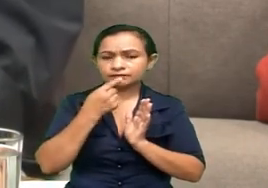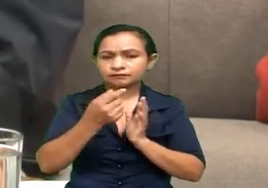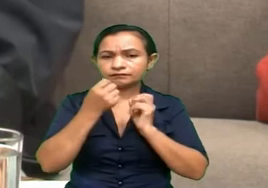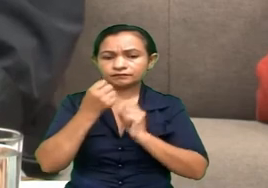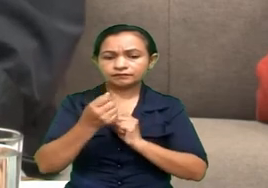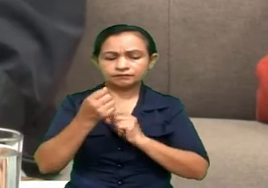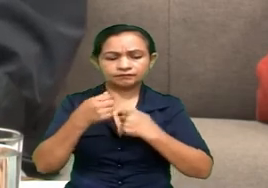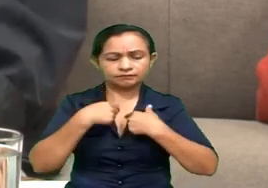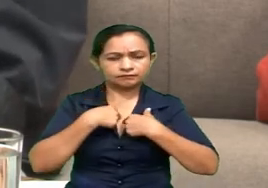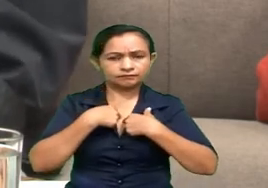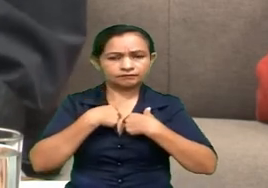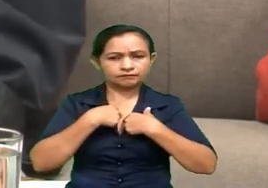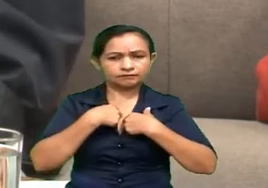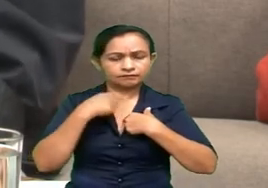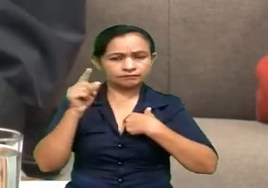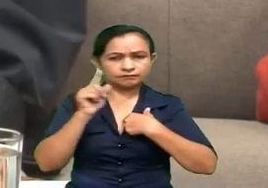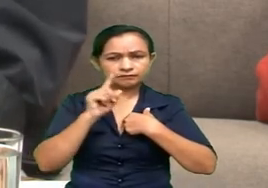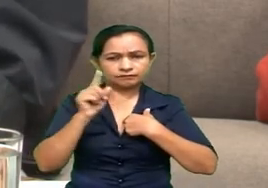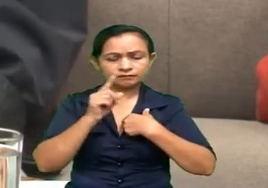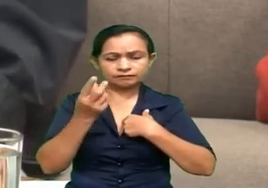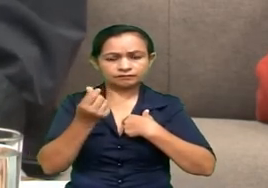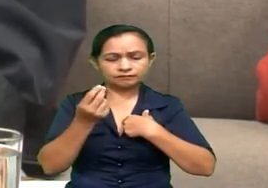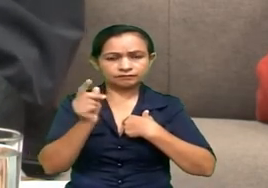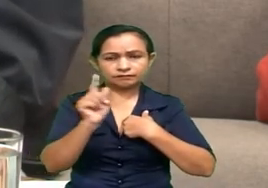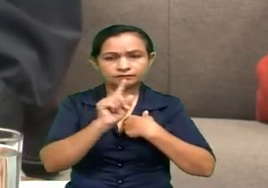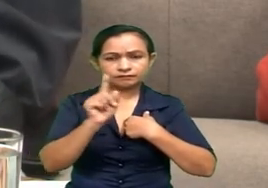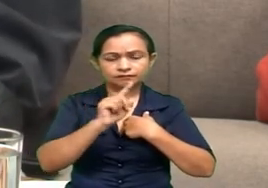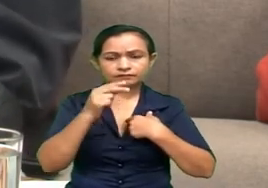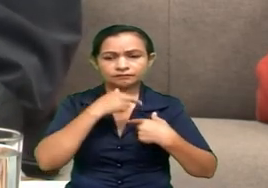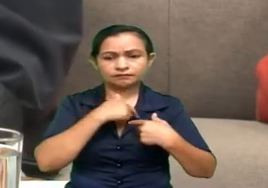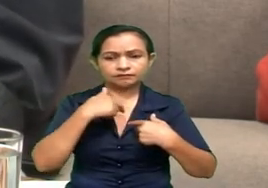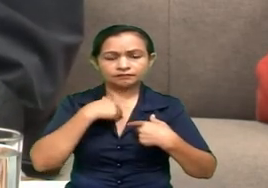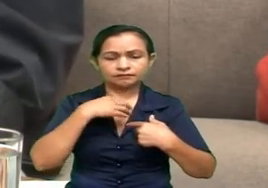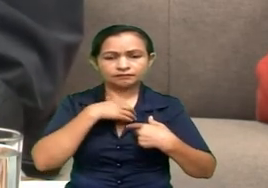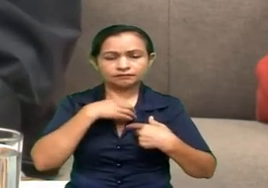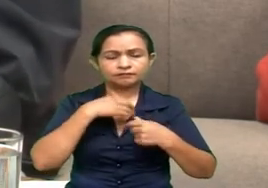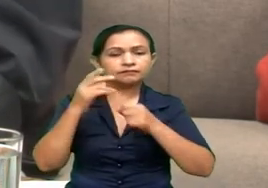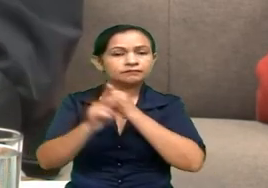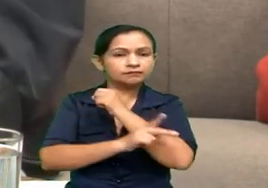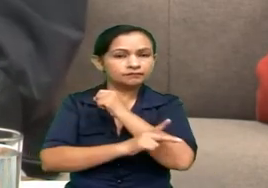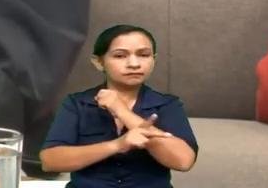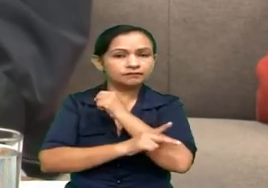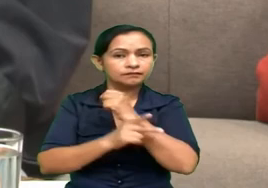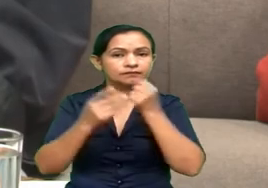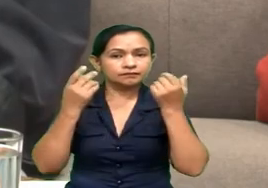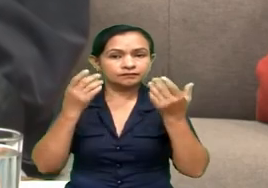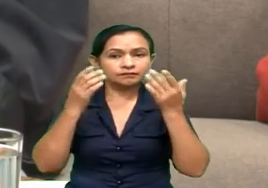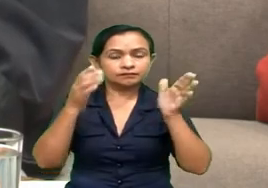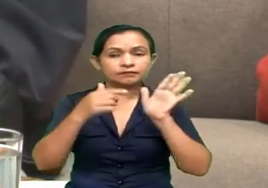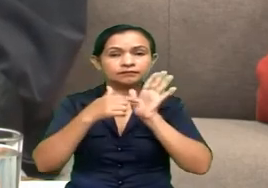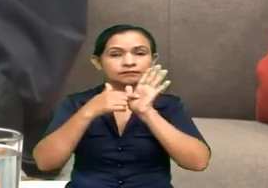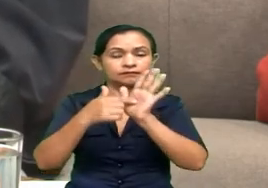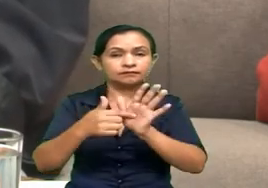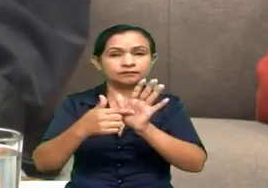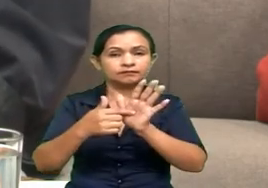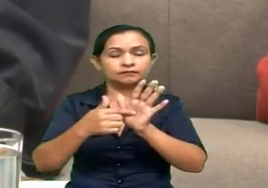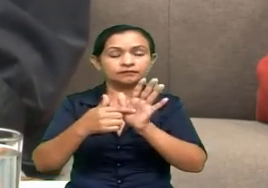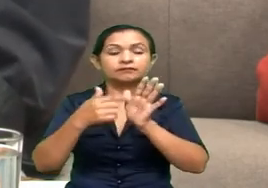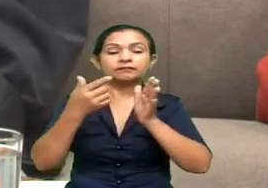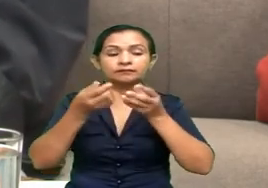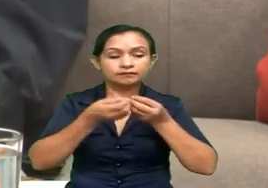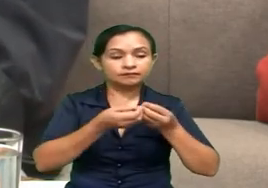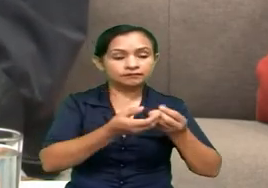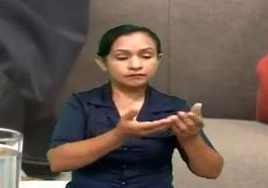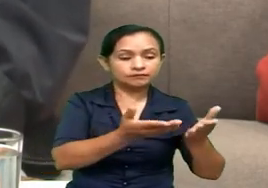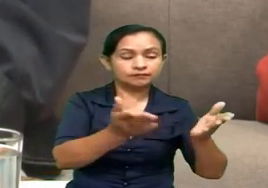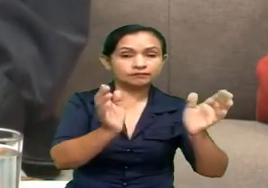yo esto no lo hice por dinero, lo hice por mi patria. Entonces esos ejemplos es lo que hay que transmitirle